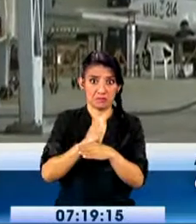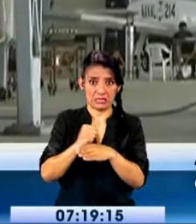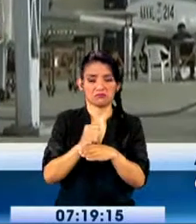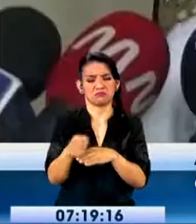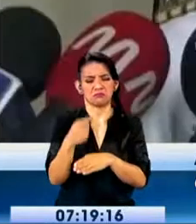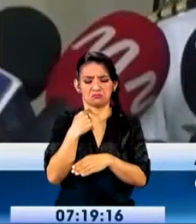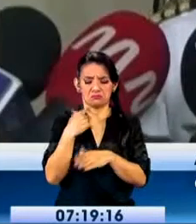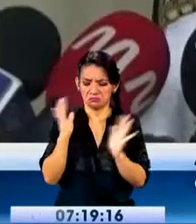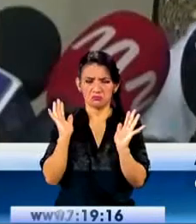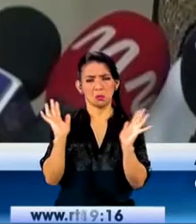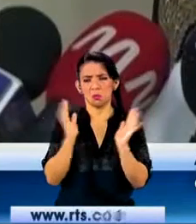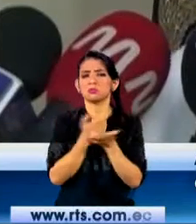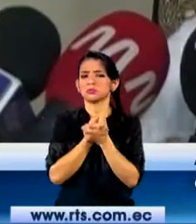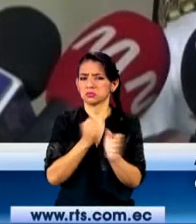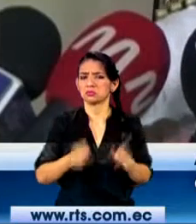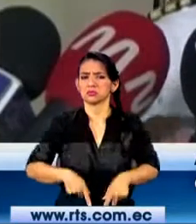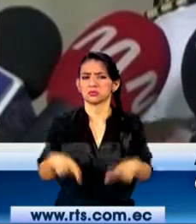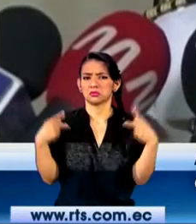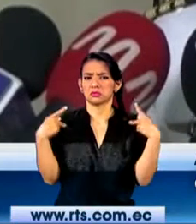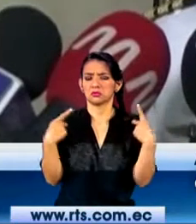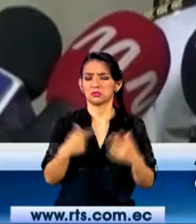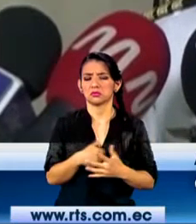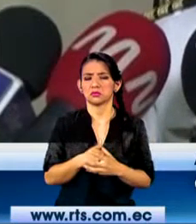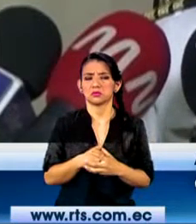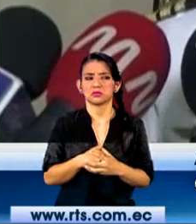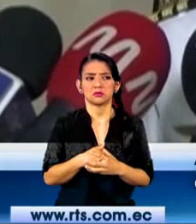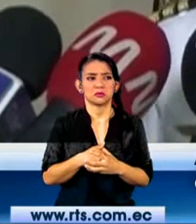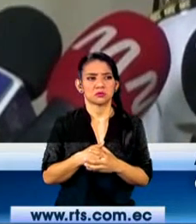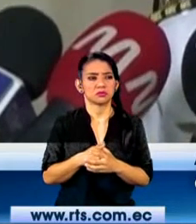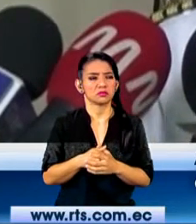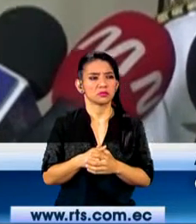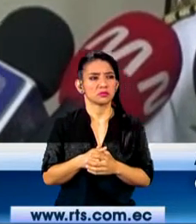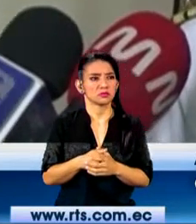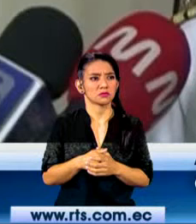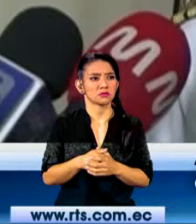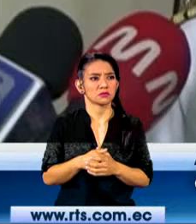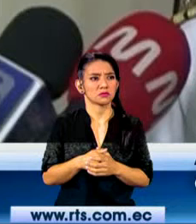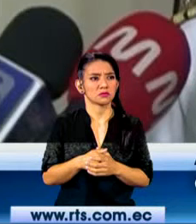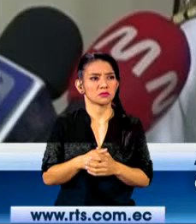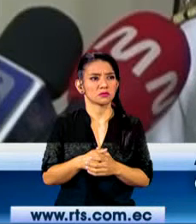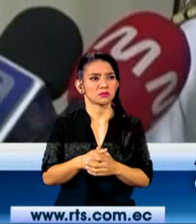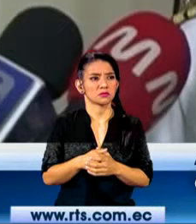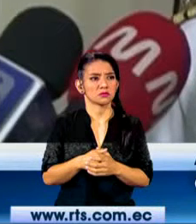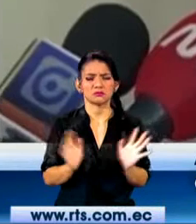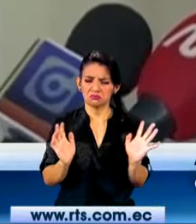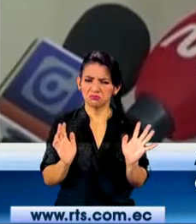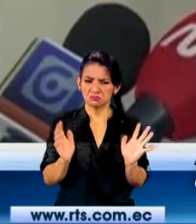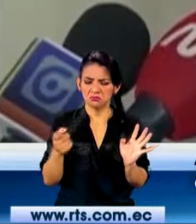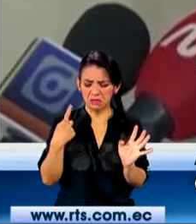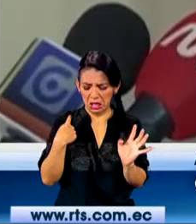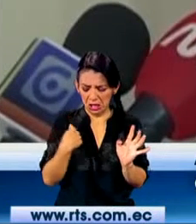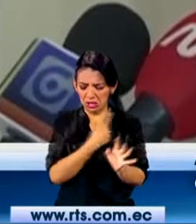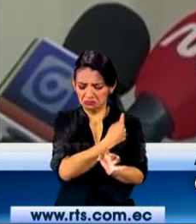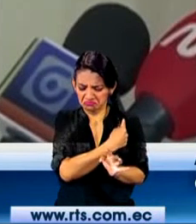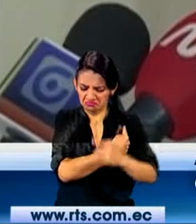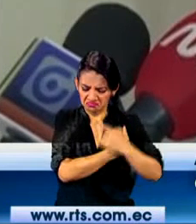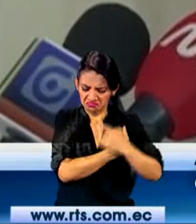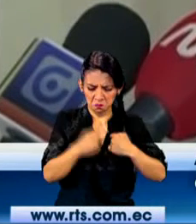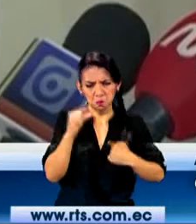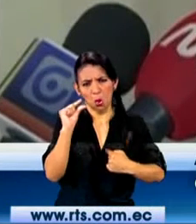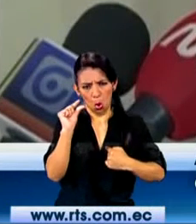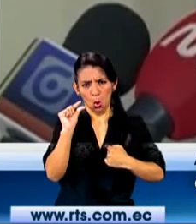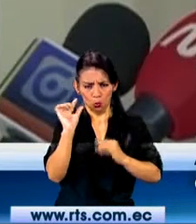resultaron ilesos. No han tenido los mayores eventos, más que unos golpes ligeros.